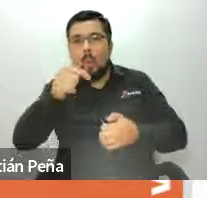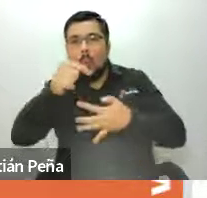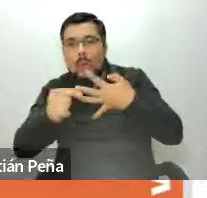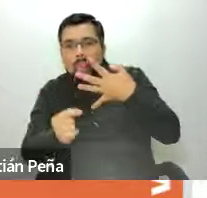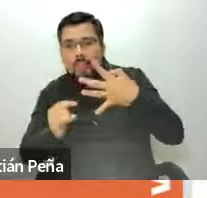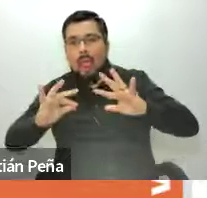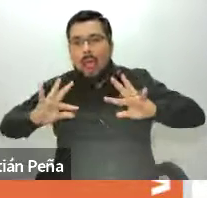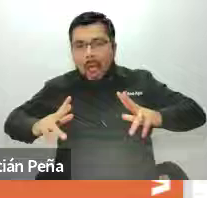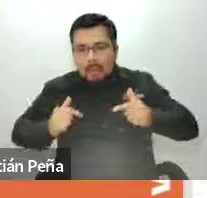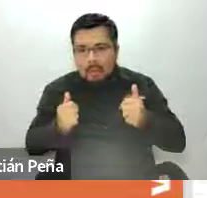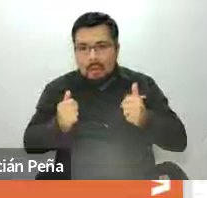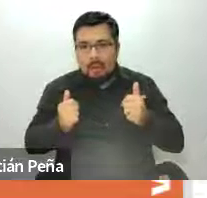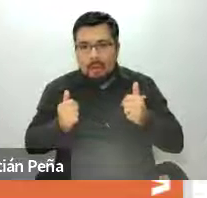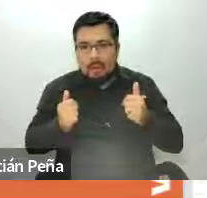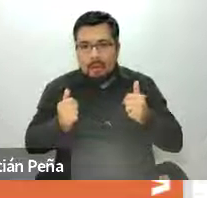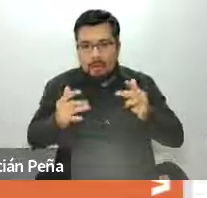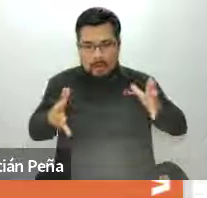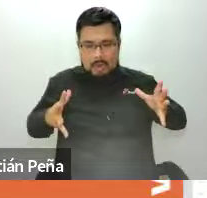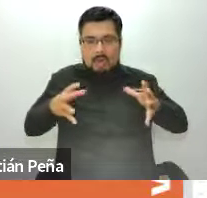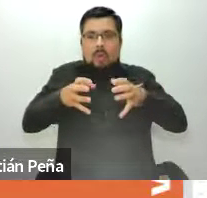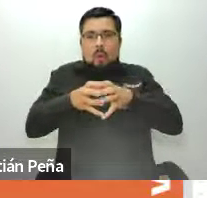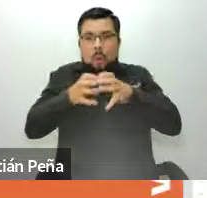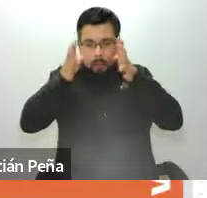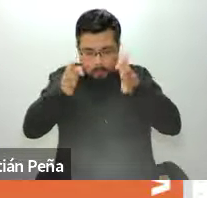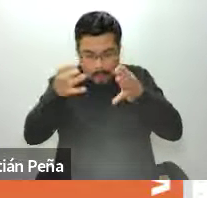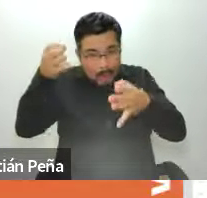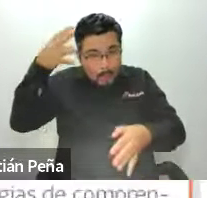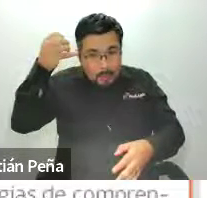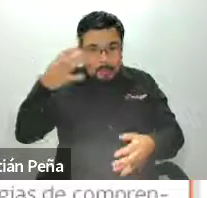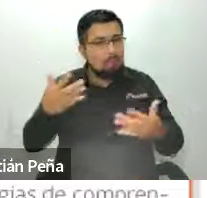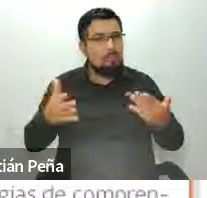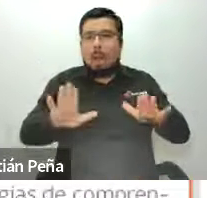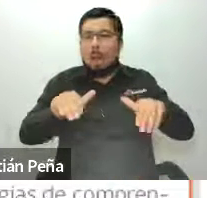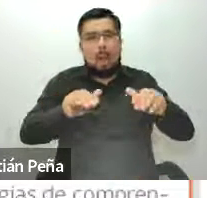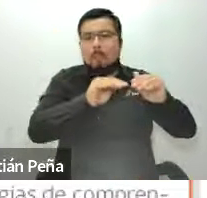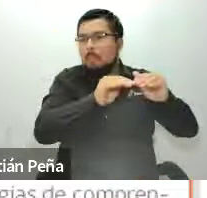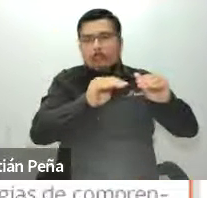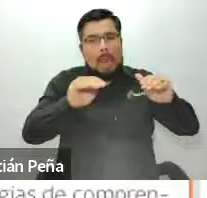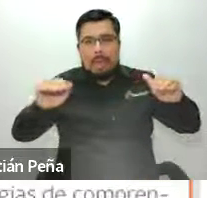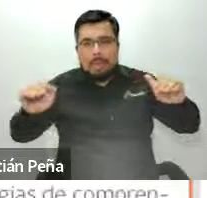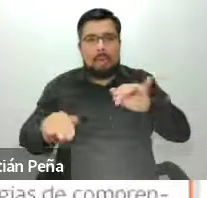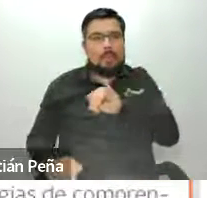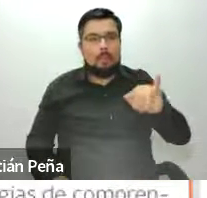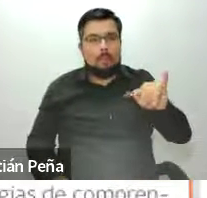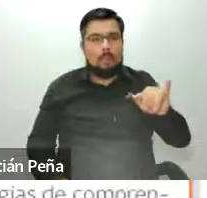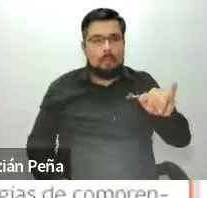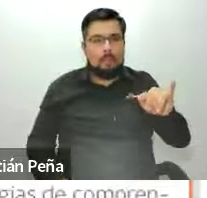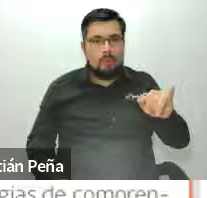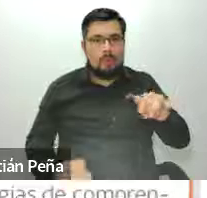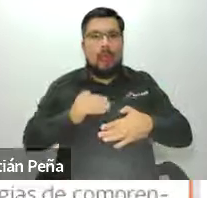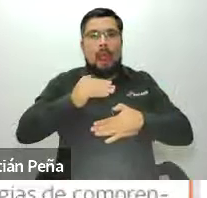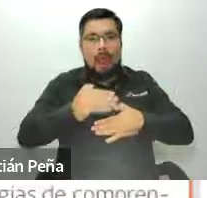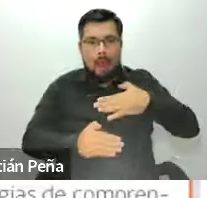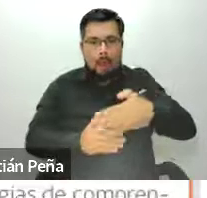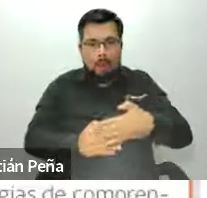estrategias que se ponen en juego, pero es una misma línea, ¿no? Si luego uno avanza al cuarto básico, quinto y sexto